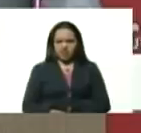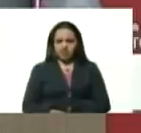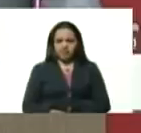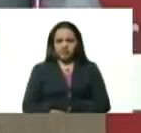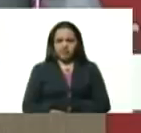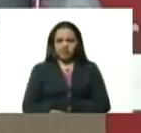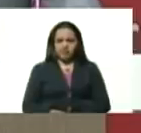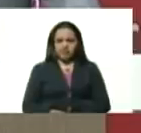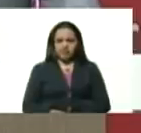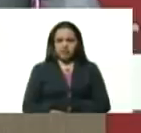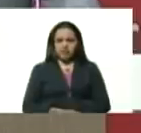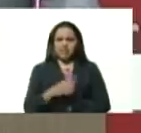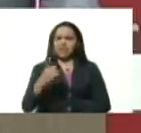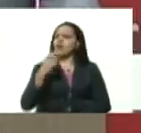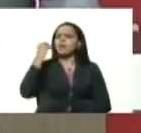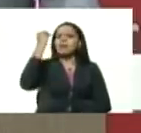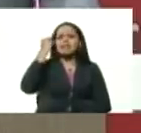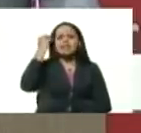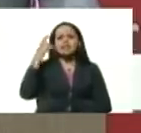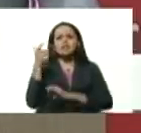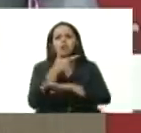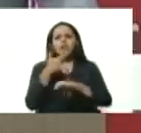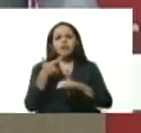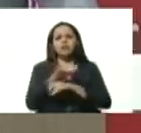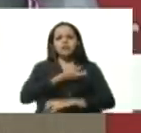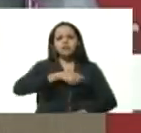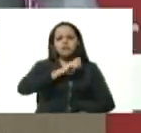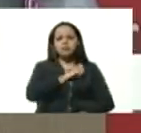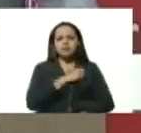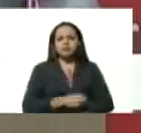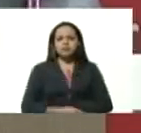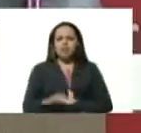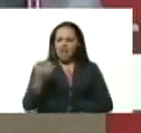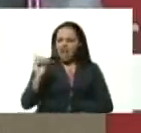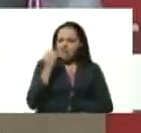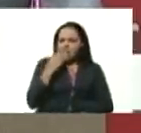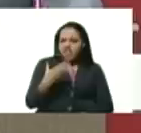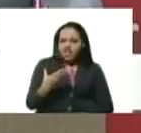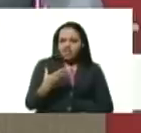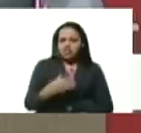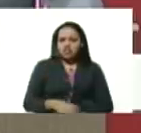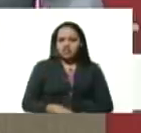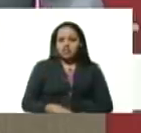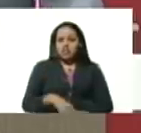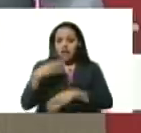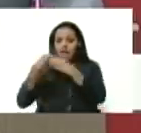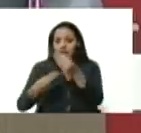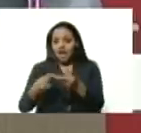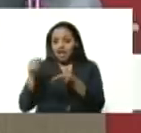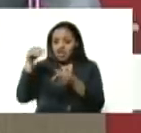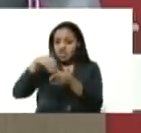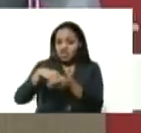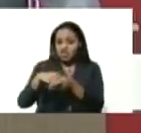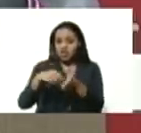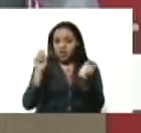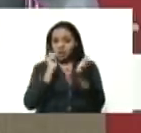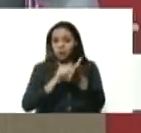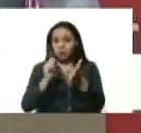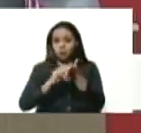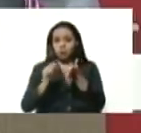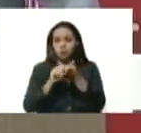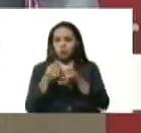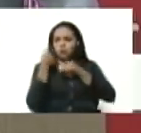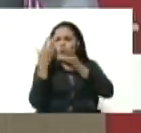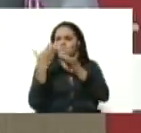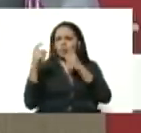¿Y qué opina el gobierno de España al respecto? ¿Está bien que Leopoldo López redacte una sarta de insultos en